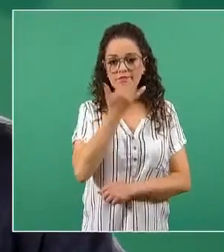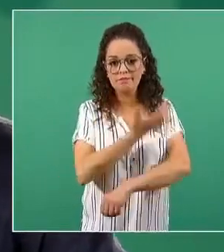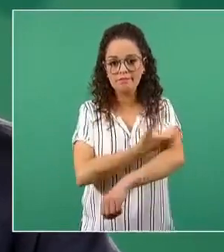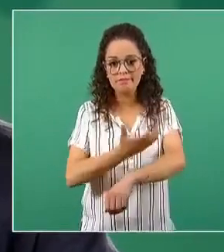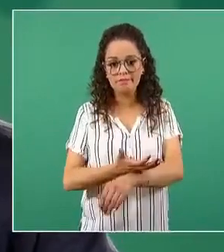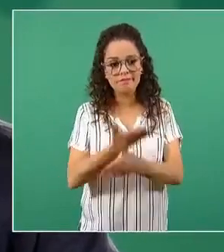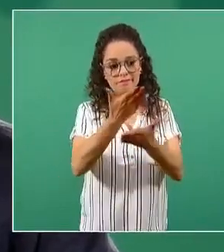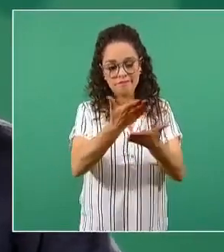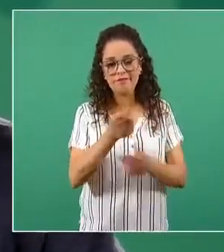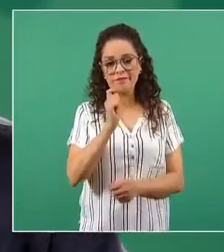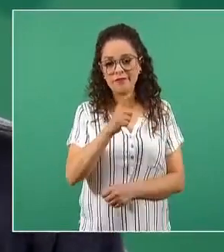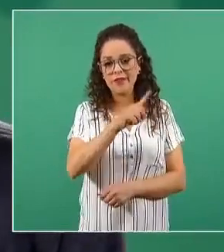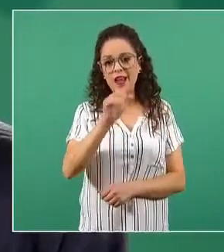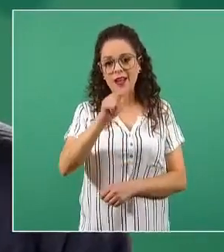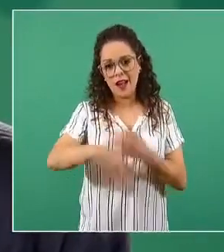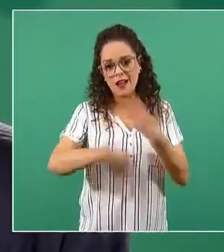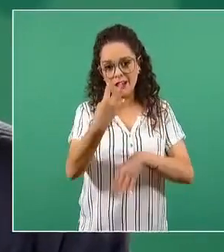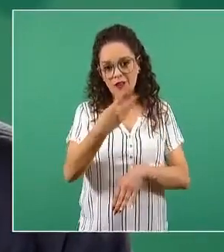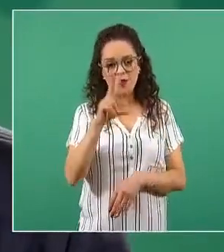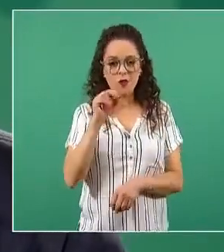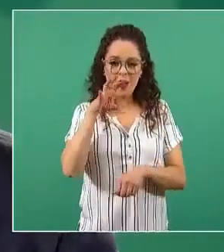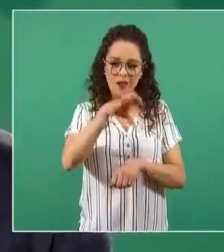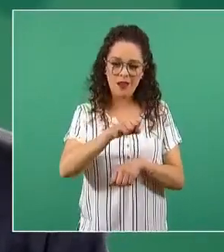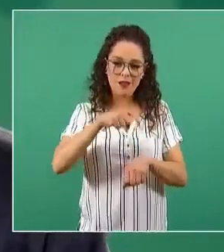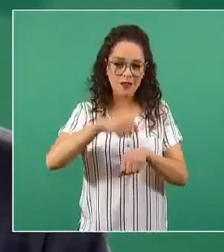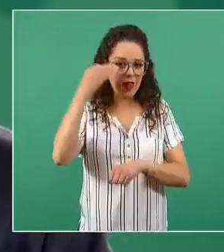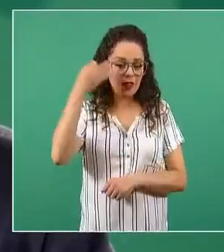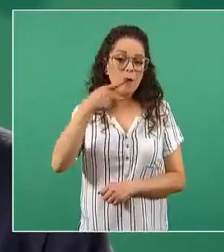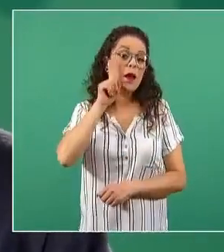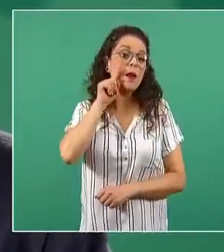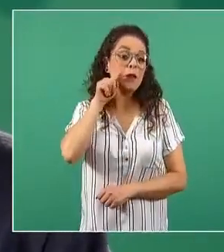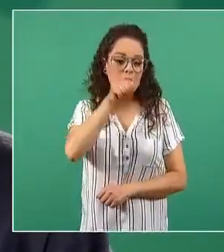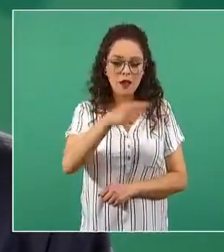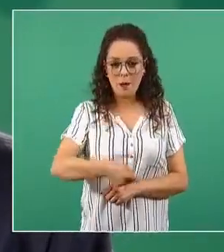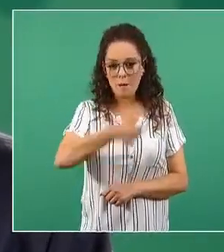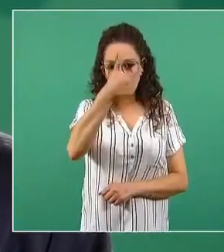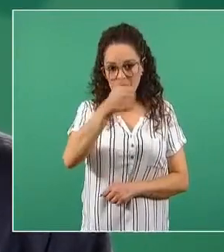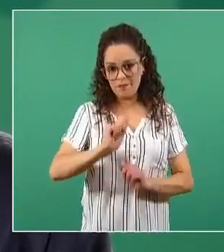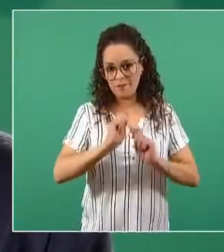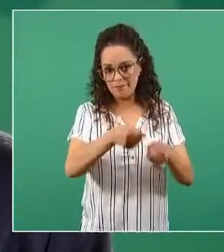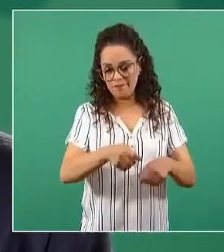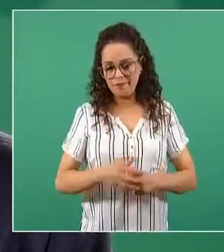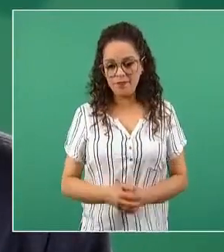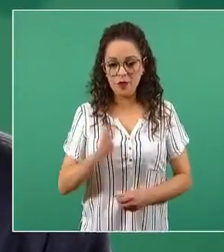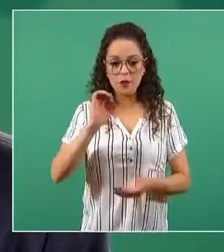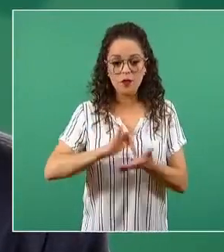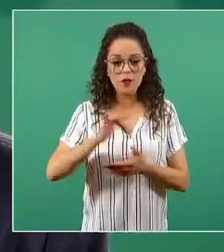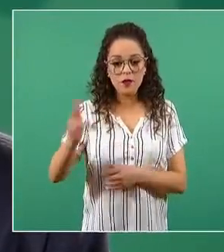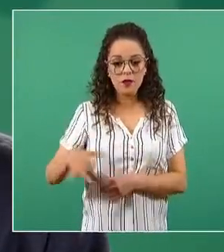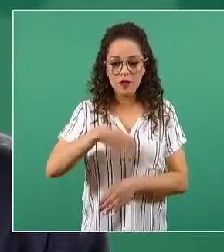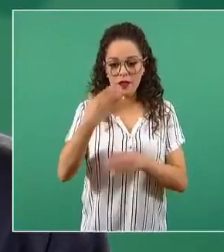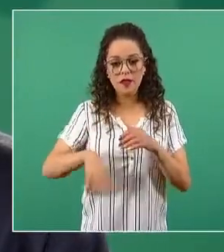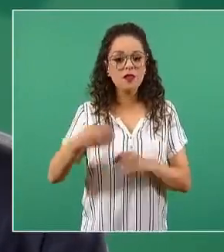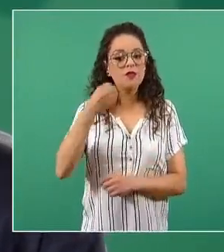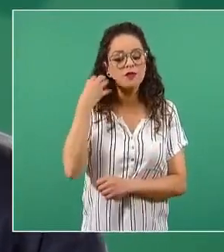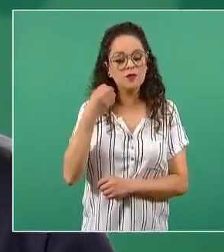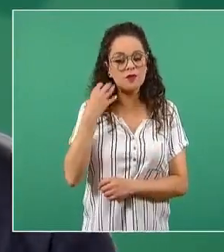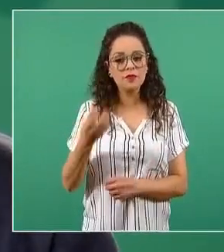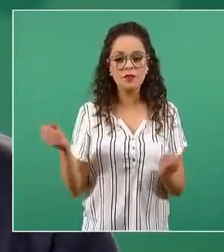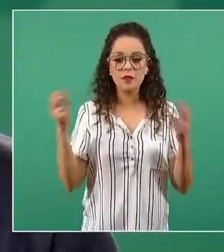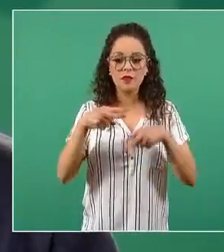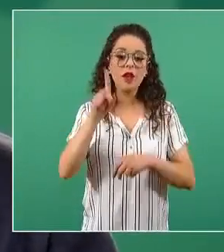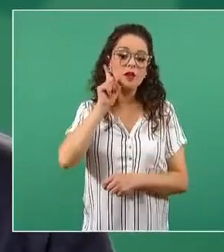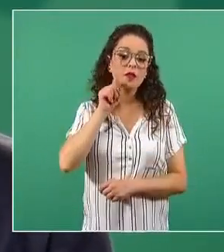de Canal 14, ya no nos dio tiempo, pero mañana empezamos con ustedes y les damos la palabra. Muchas gracias. Aquí termina la conferencia. Nos